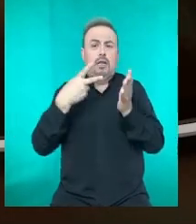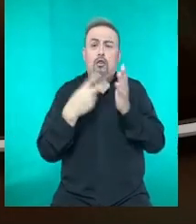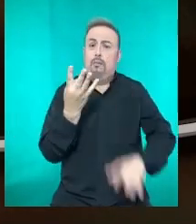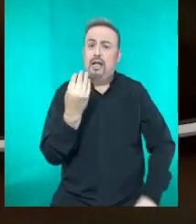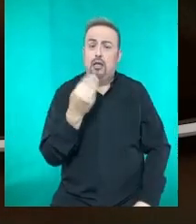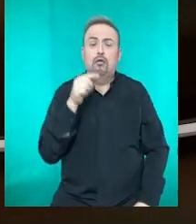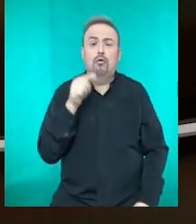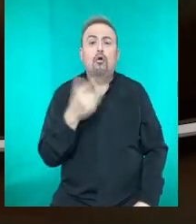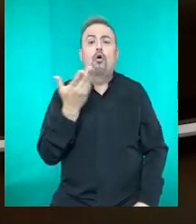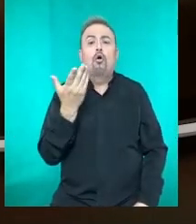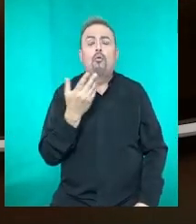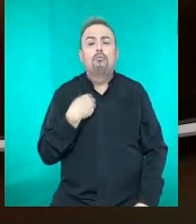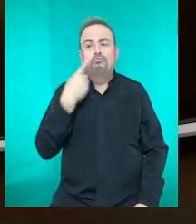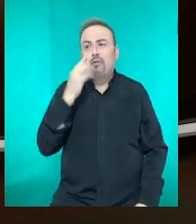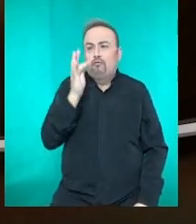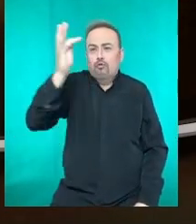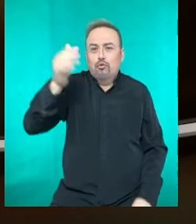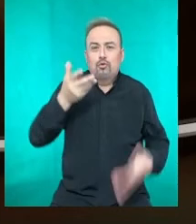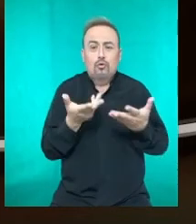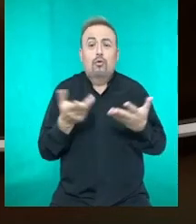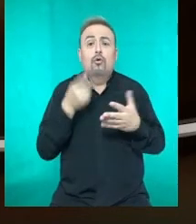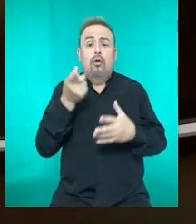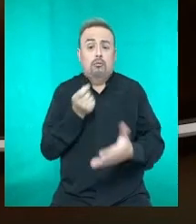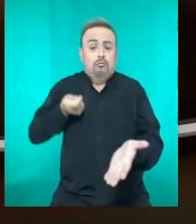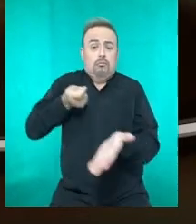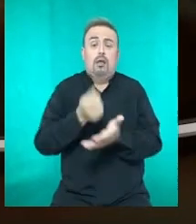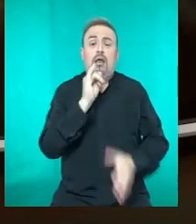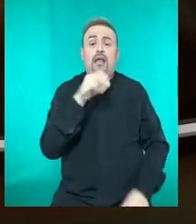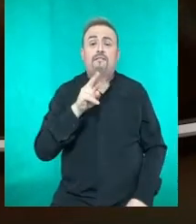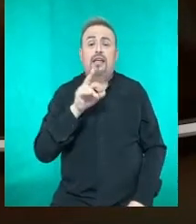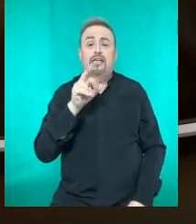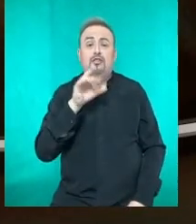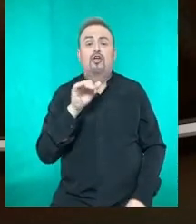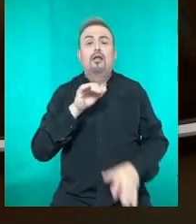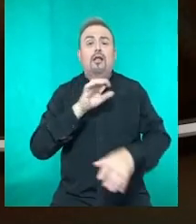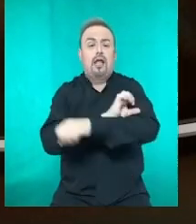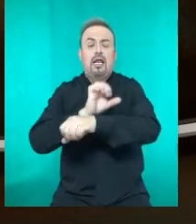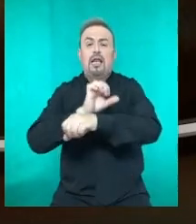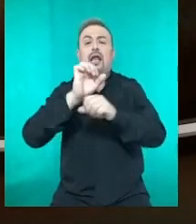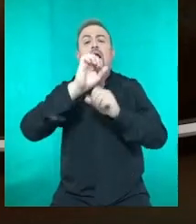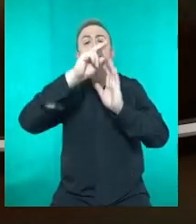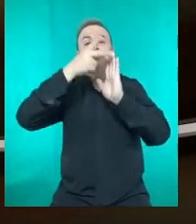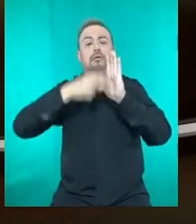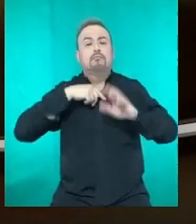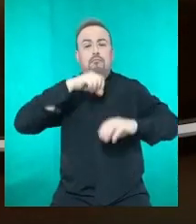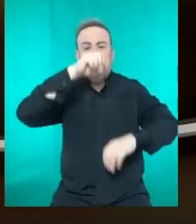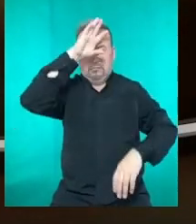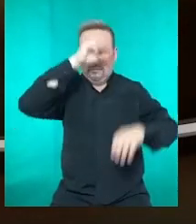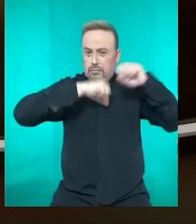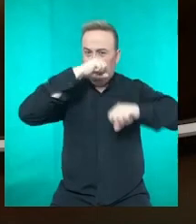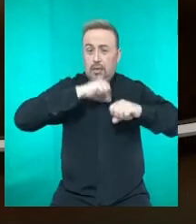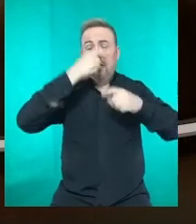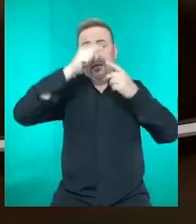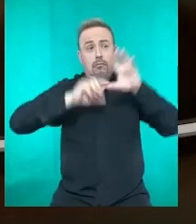2014 como una proyección de la inversión en energía renovable de la industria minera. En distintos continentes, en